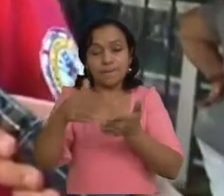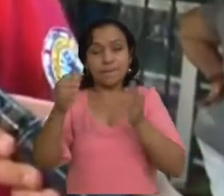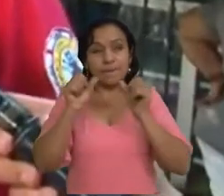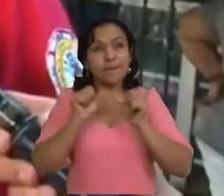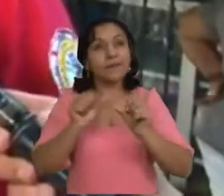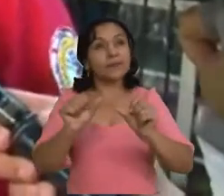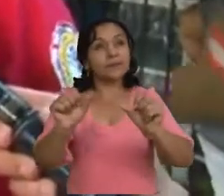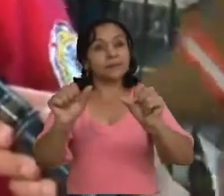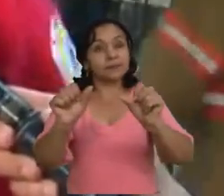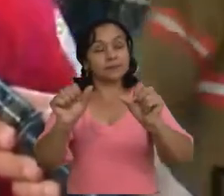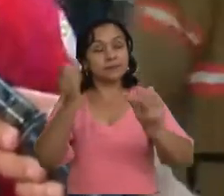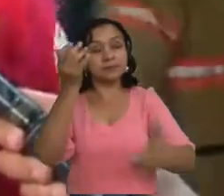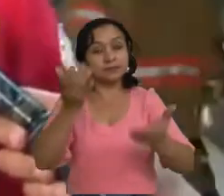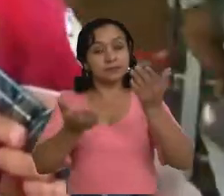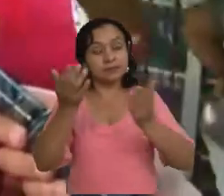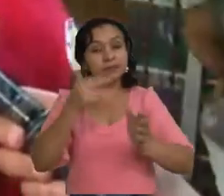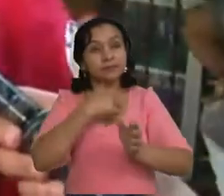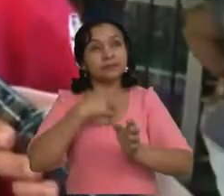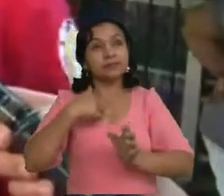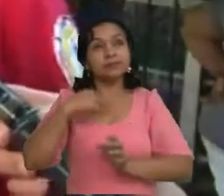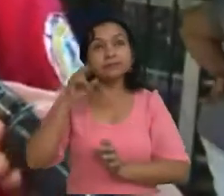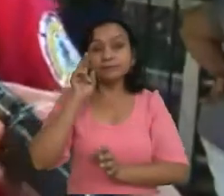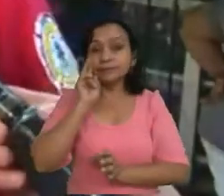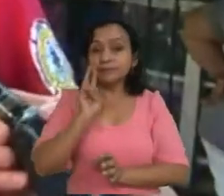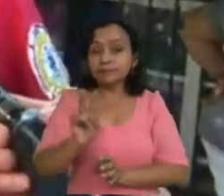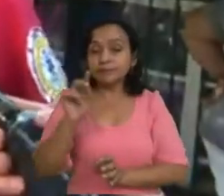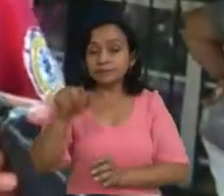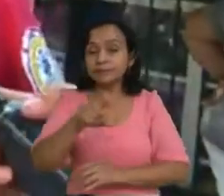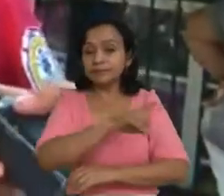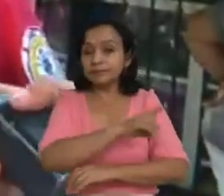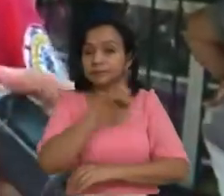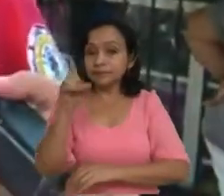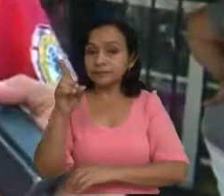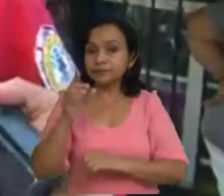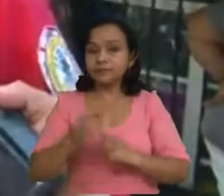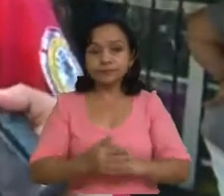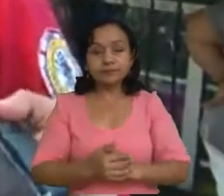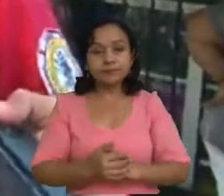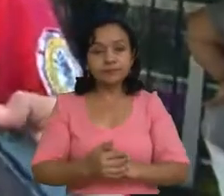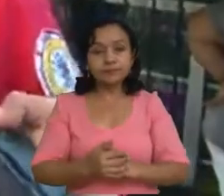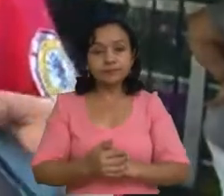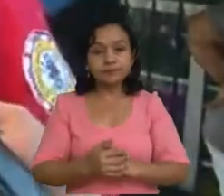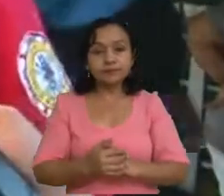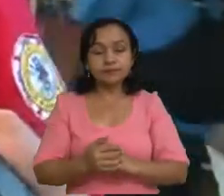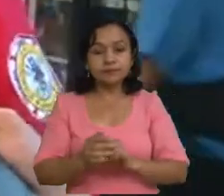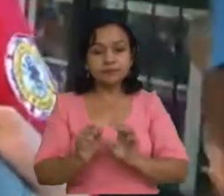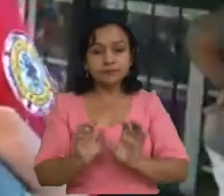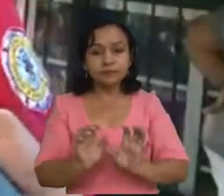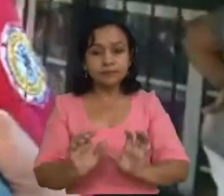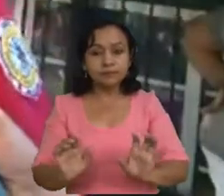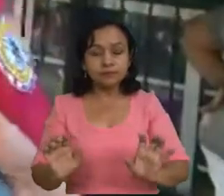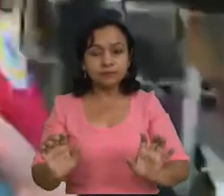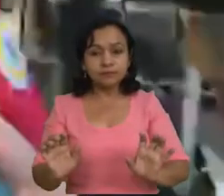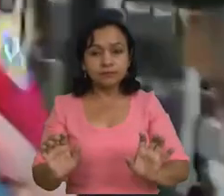originar incendios como el que estamos en presencia el día de hoy. ¿Había tutela de los niños? ¿Había tutela?